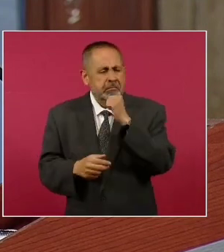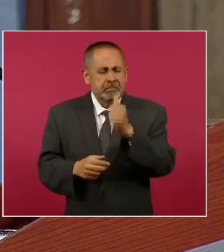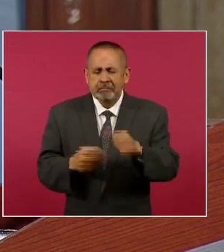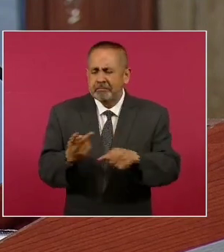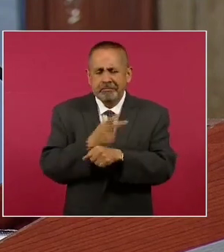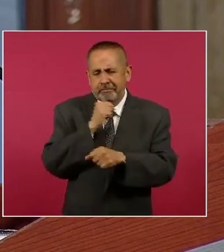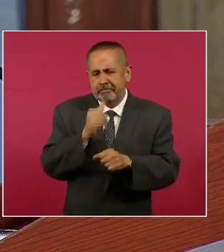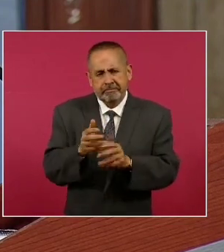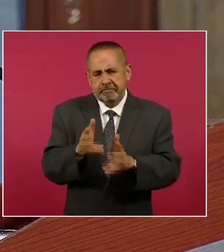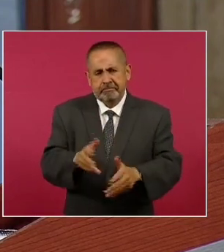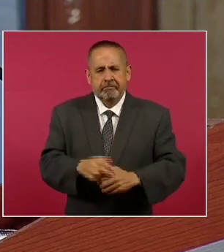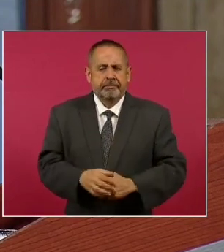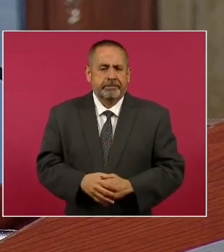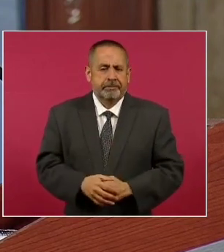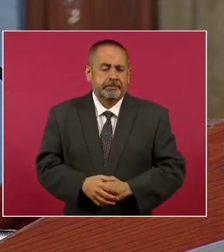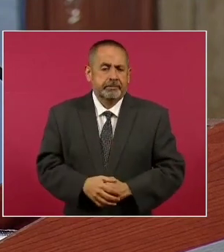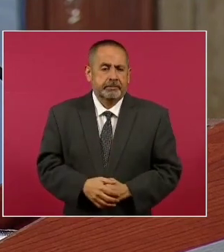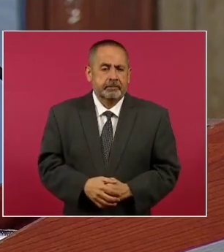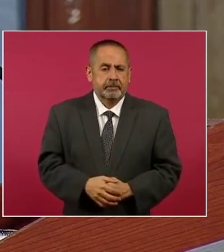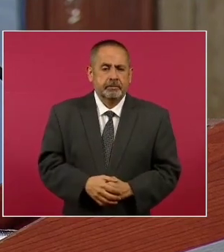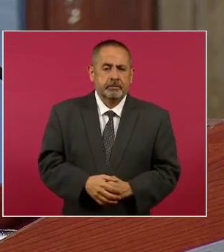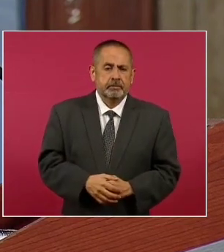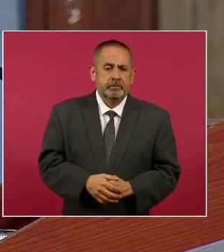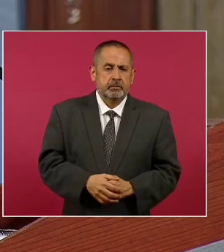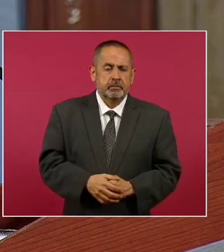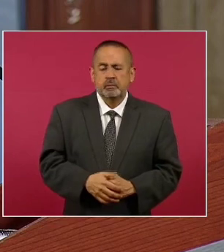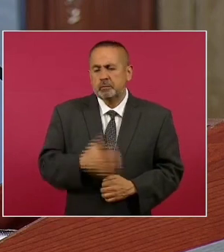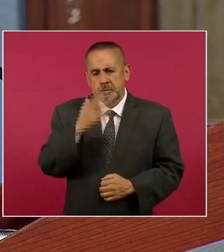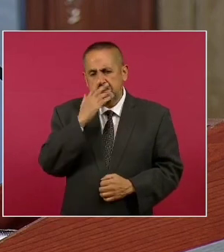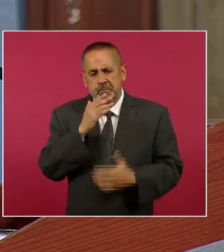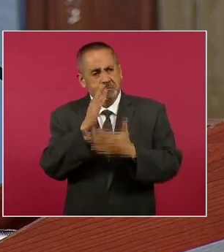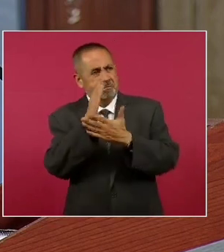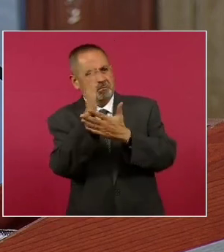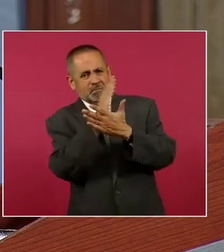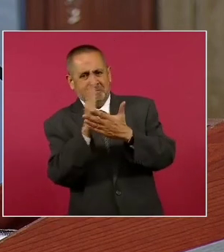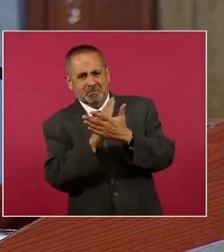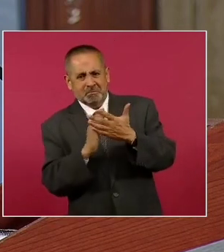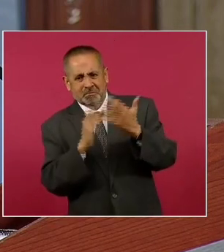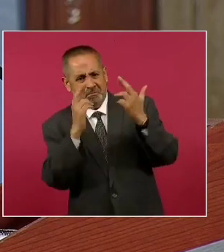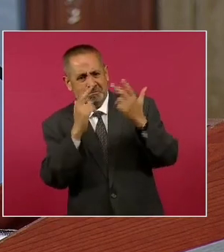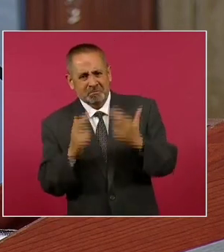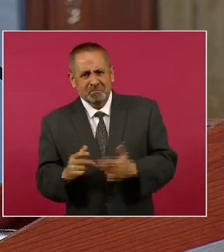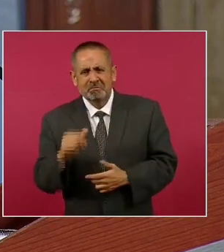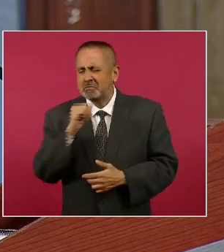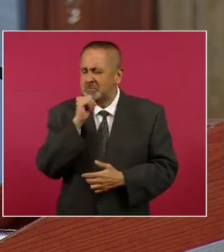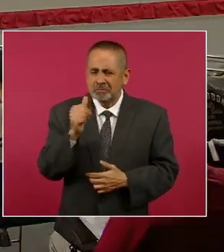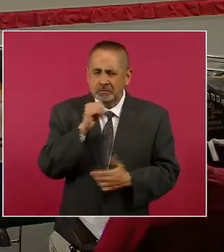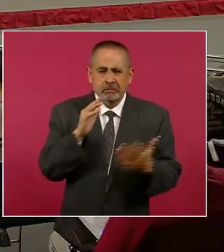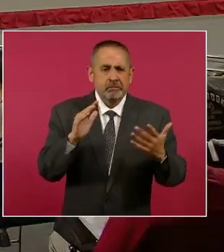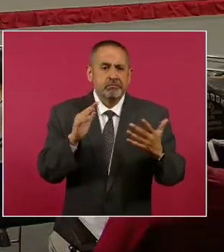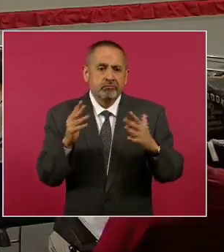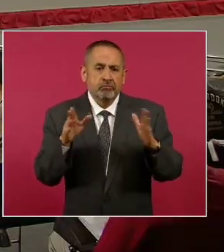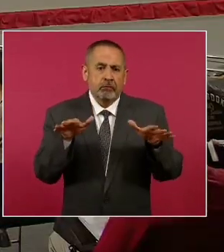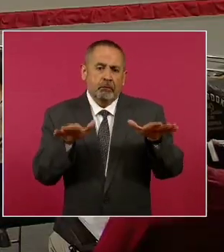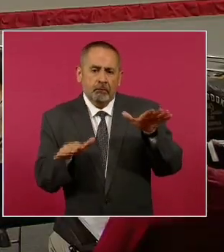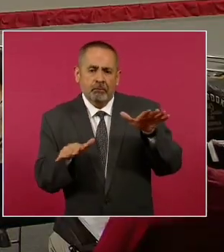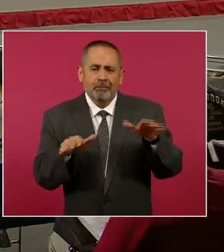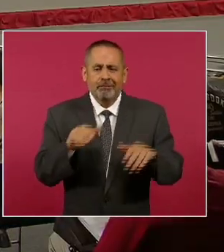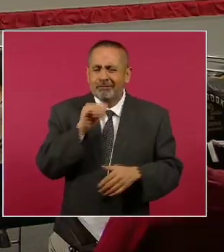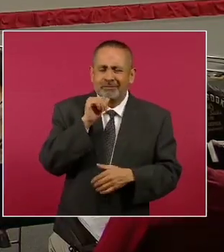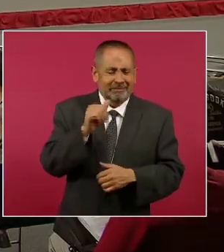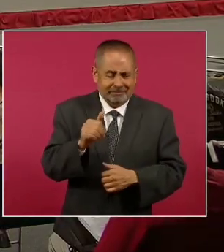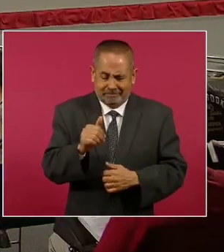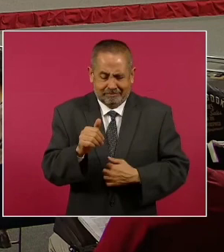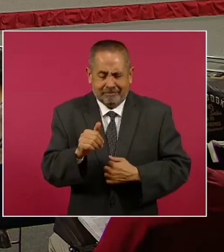favor. No presenta fracturas la presa, no presenta deformaciones, grietas